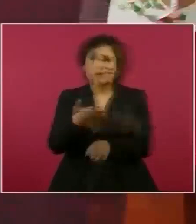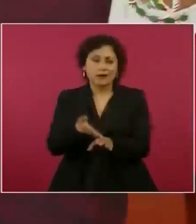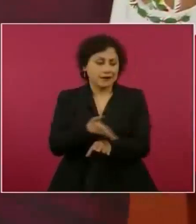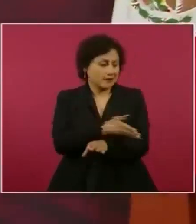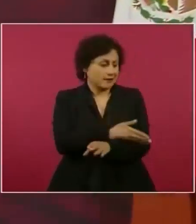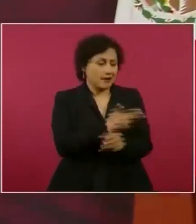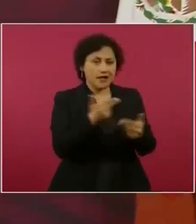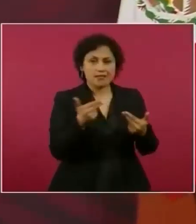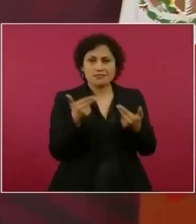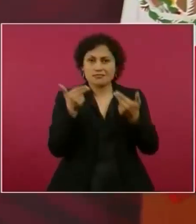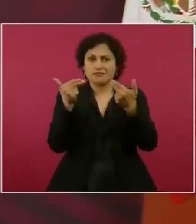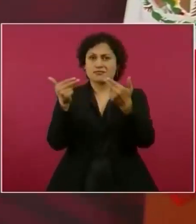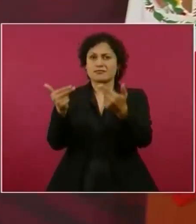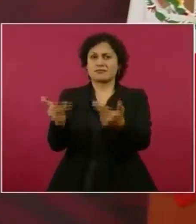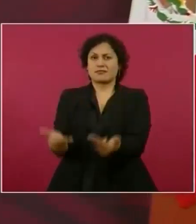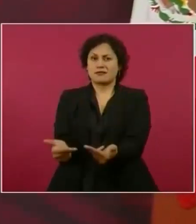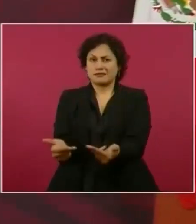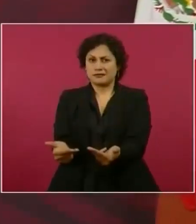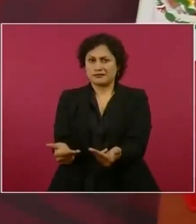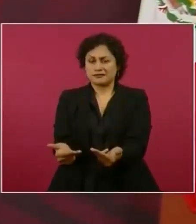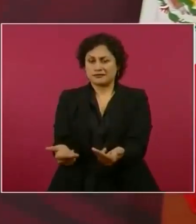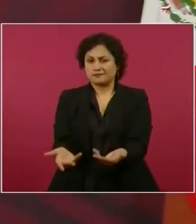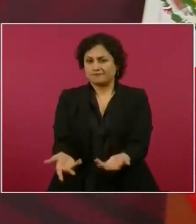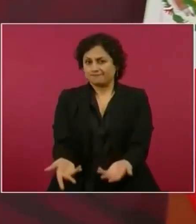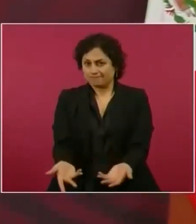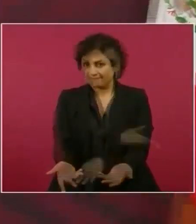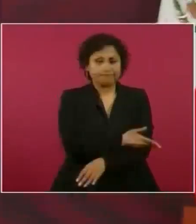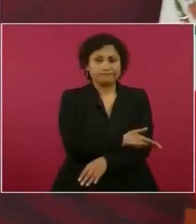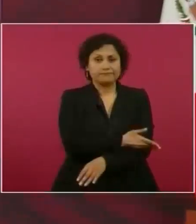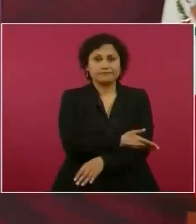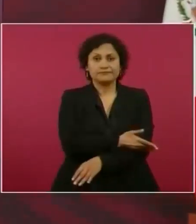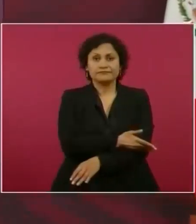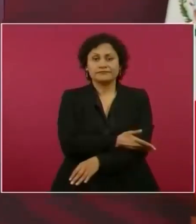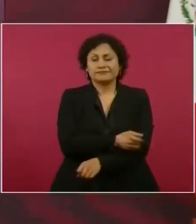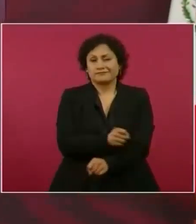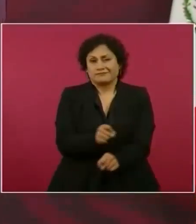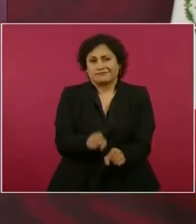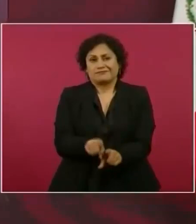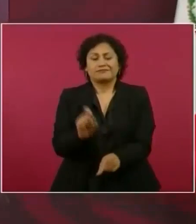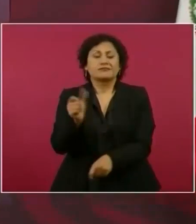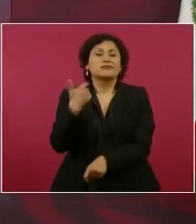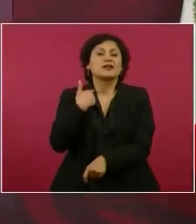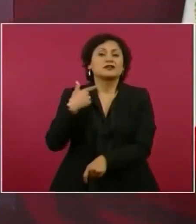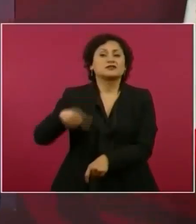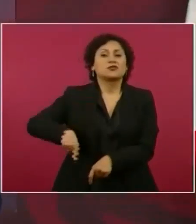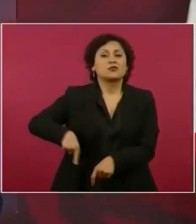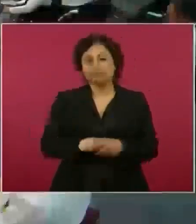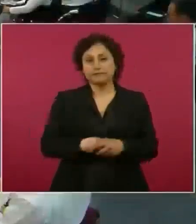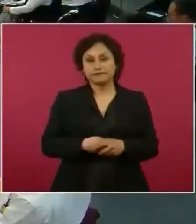herencia que dejaron estos gobernantes corruptos e